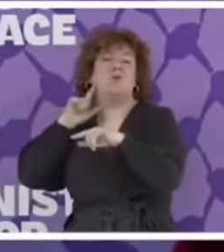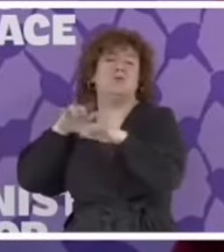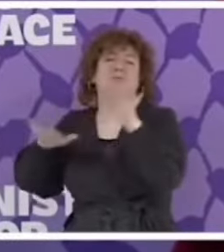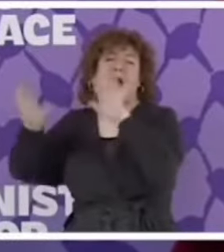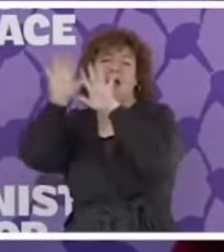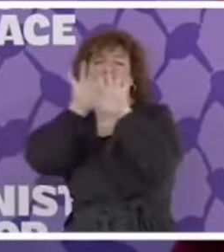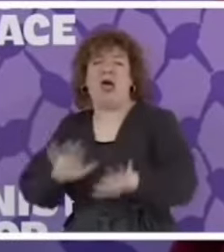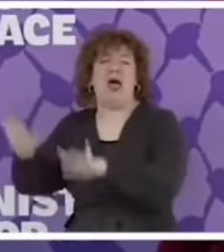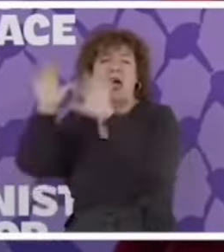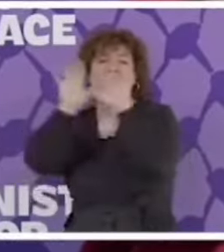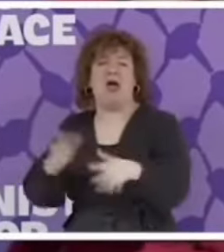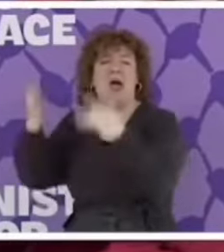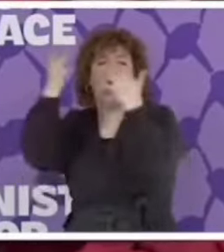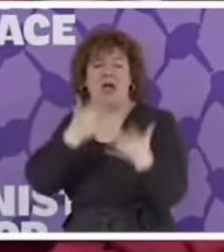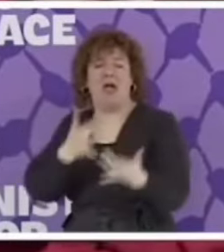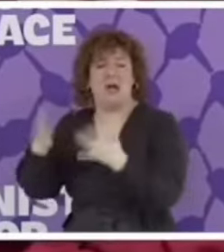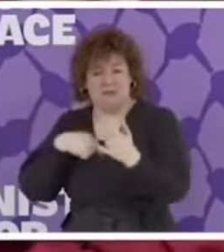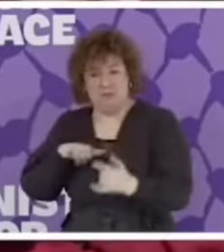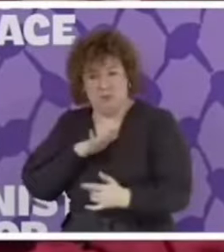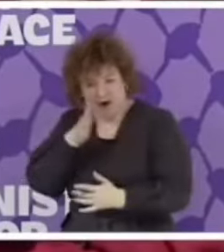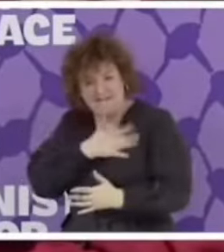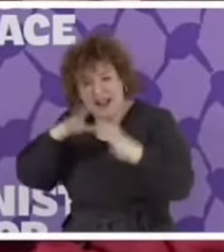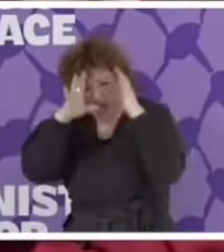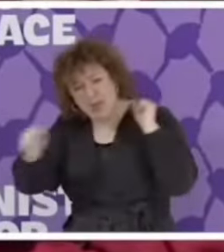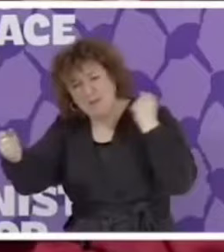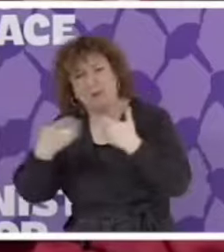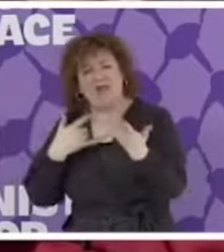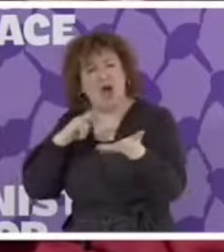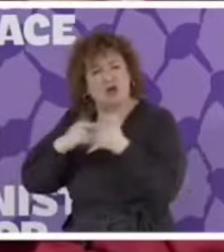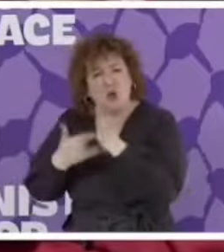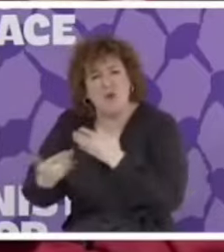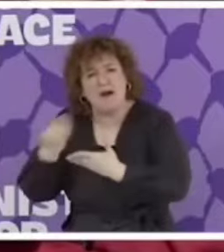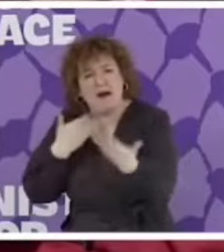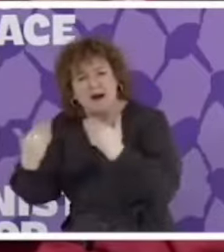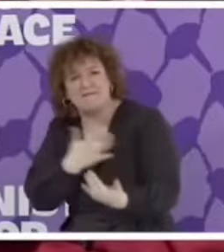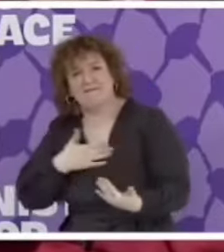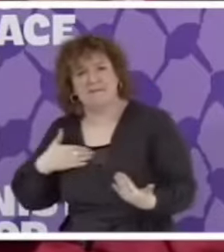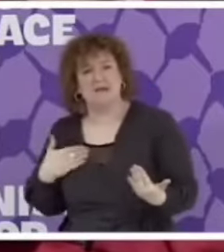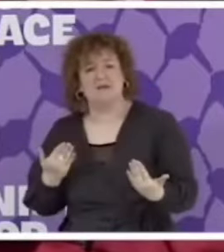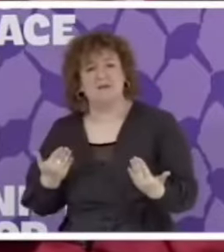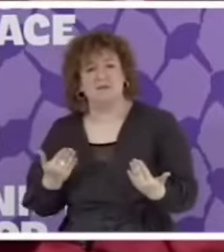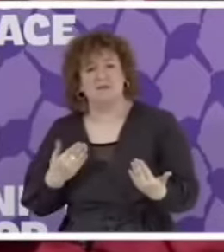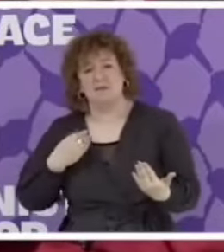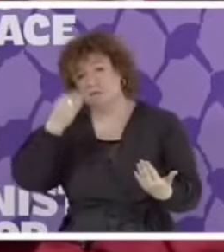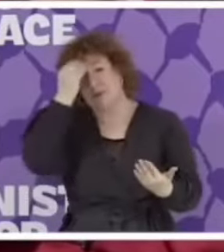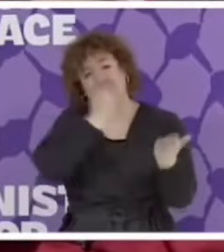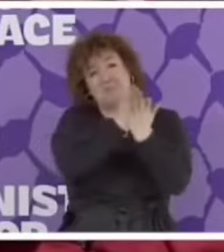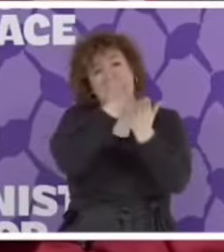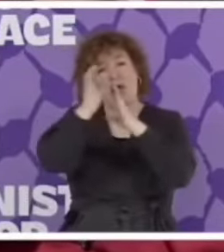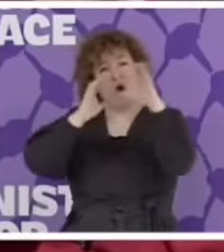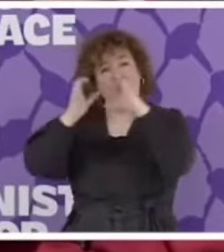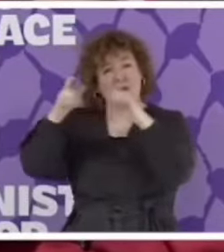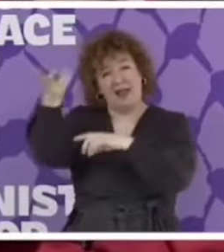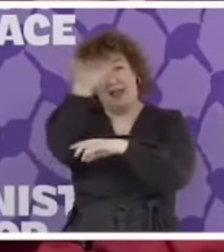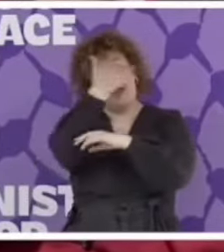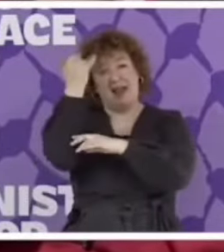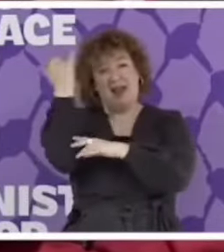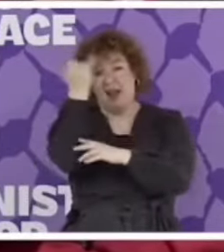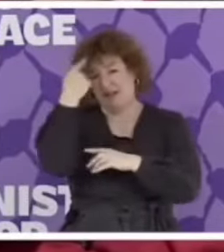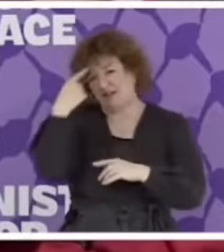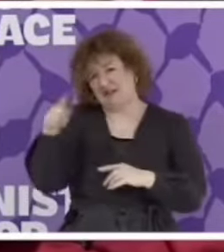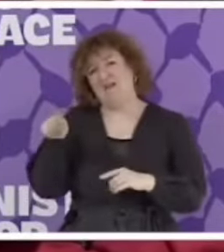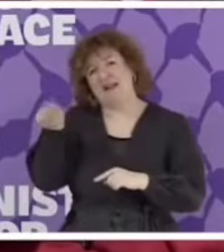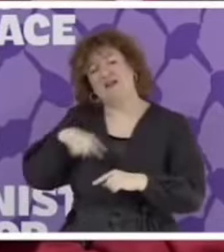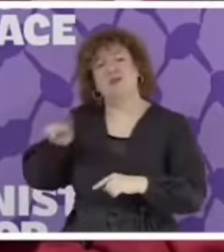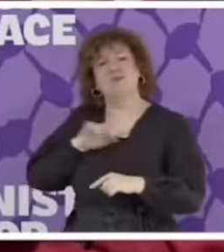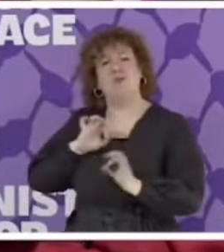armas, apostando por la solución diplomática? ¿Creéis que los jefes de los medios de comunicación no saben que esa es